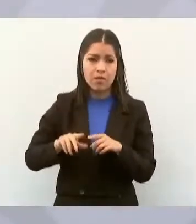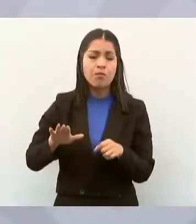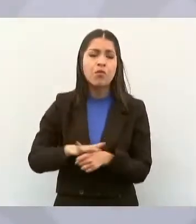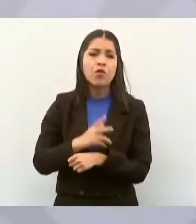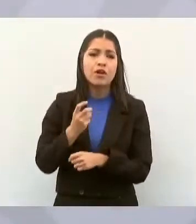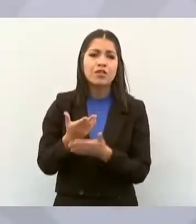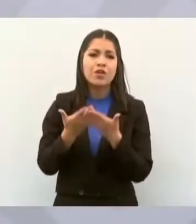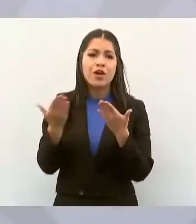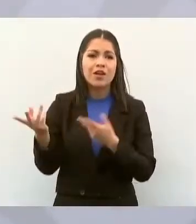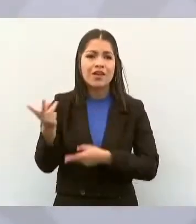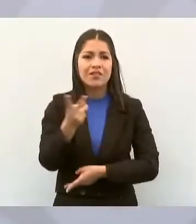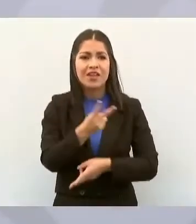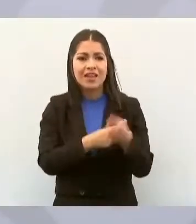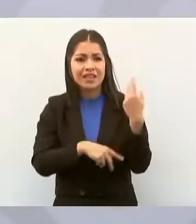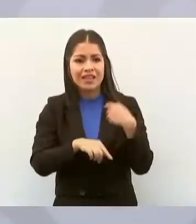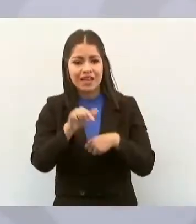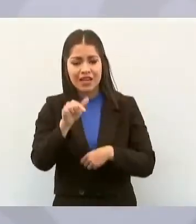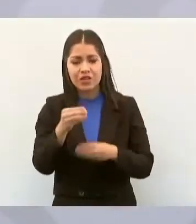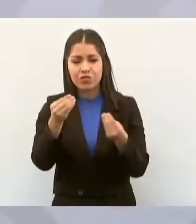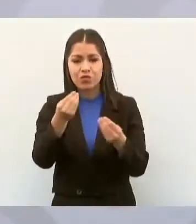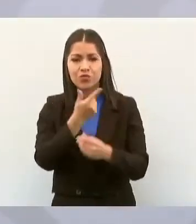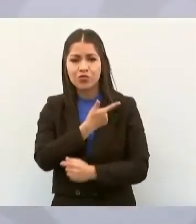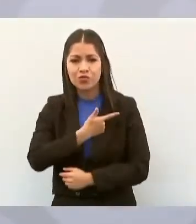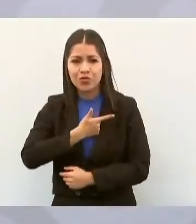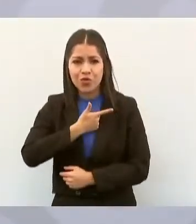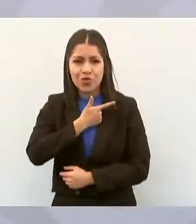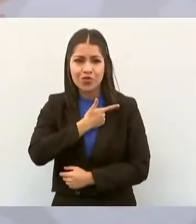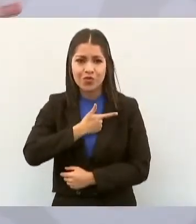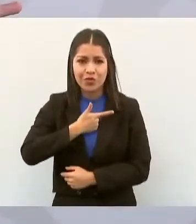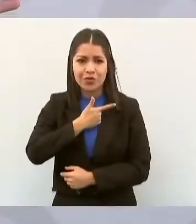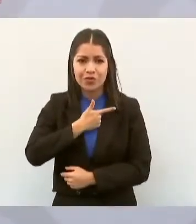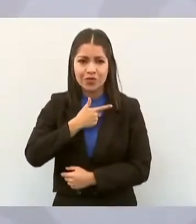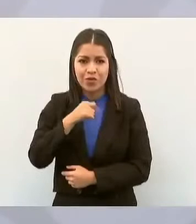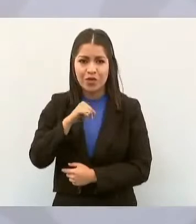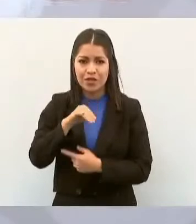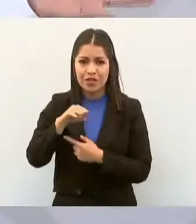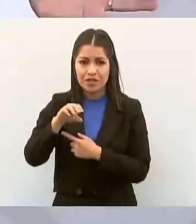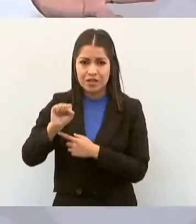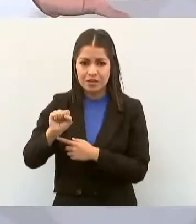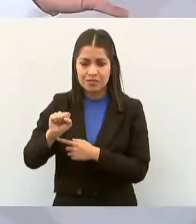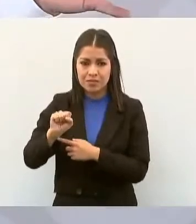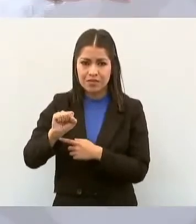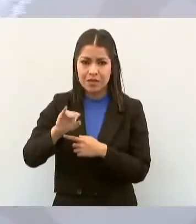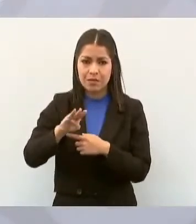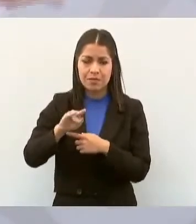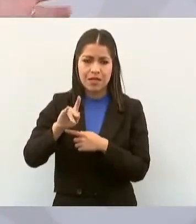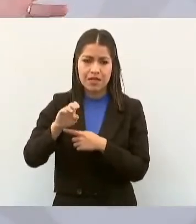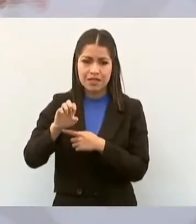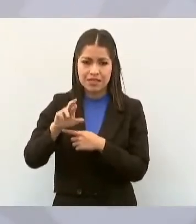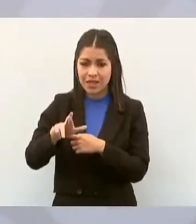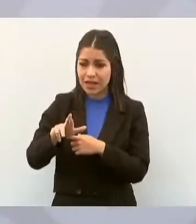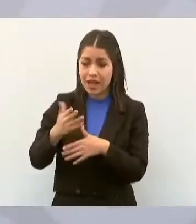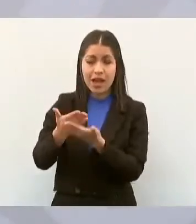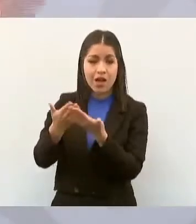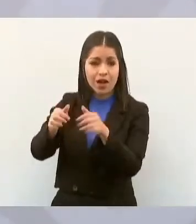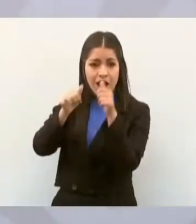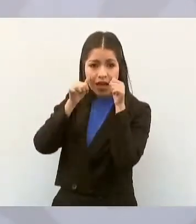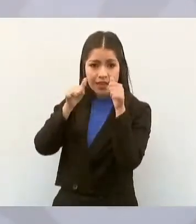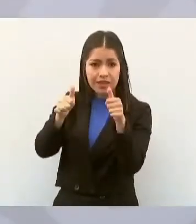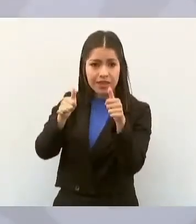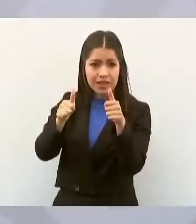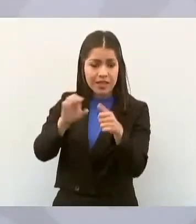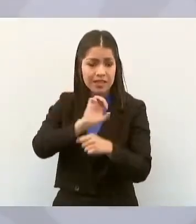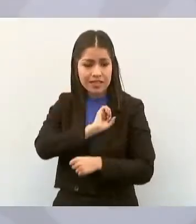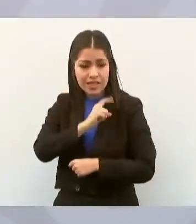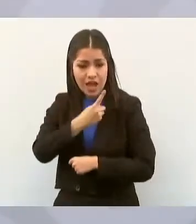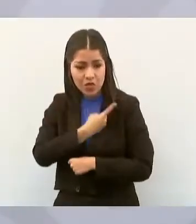estamos hoy aquí, con mucho gusto, el IMSS Bienestar se hará cargo de los servicios de salud